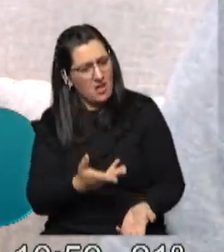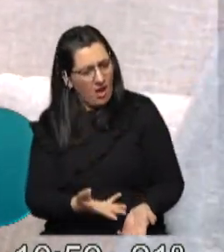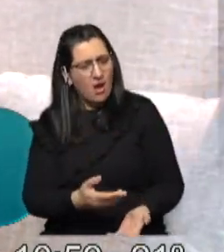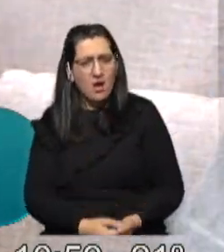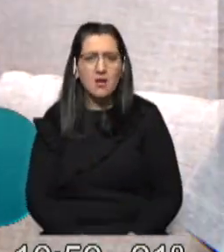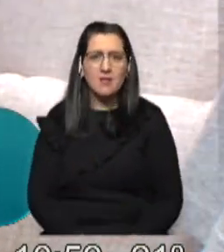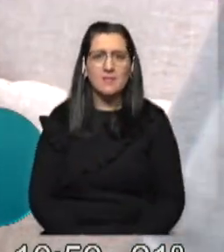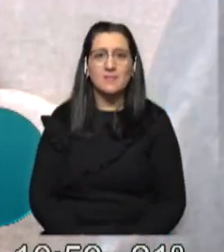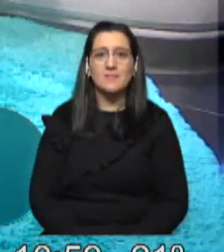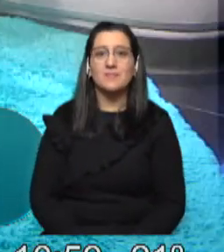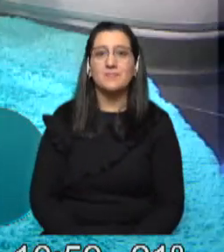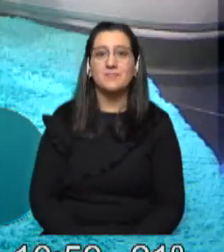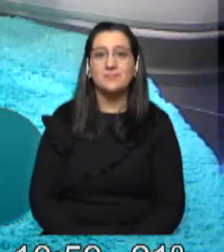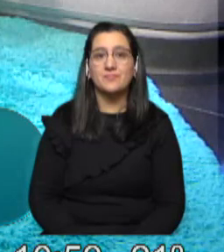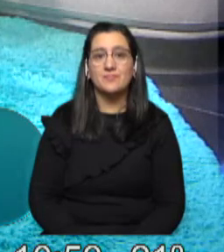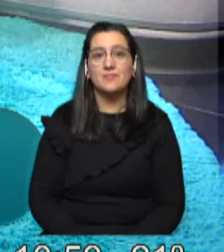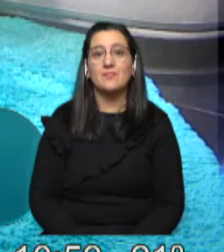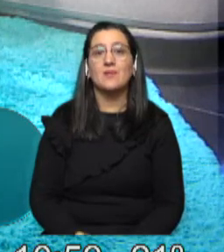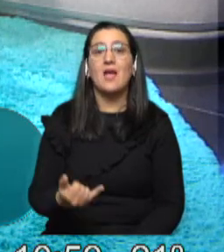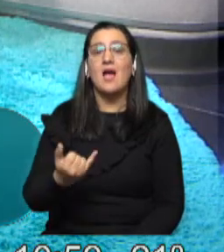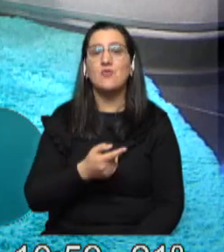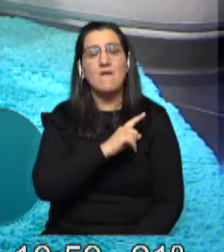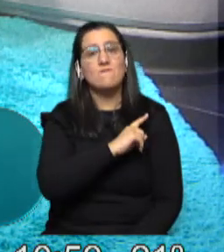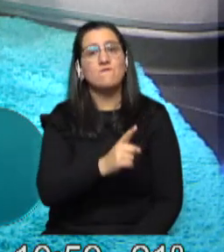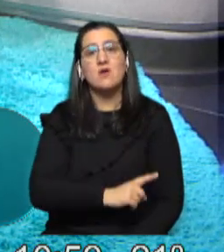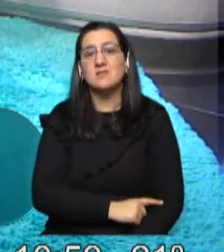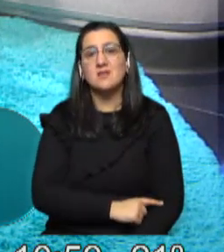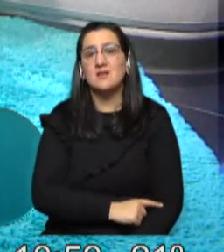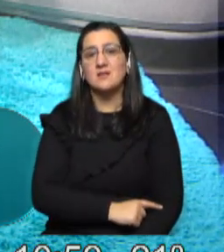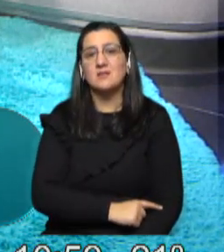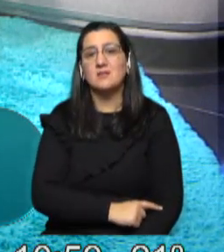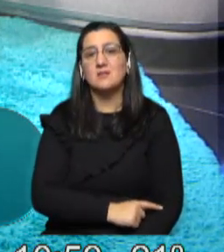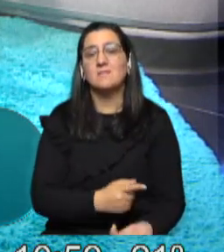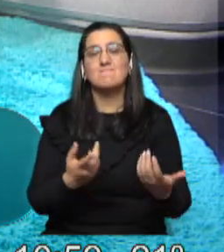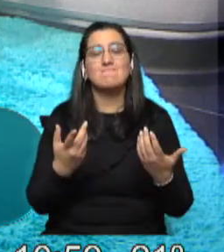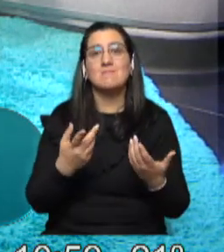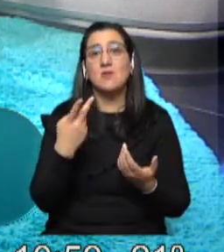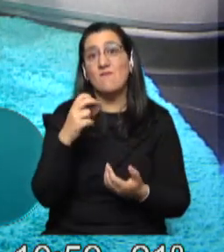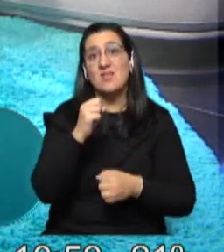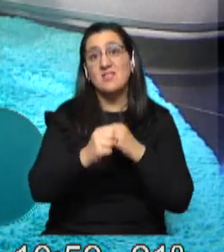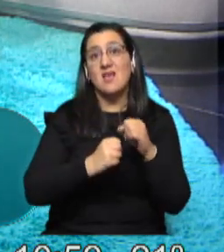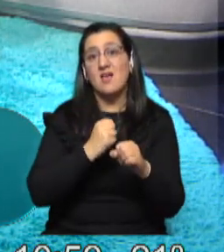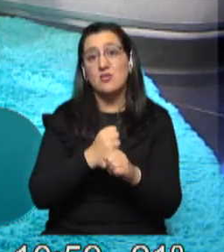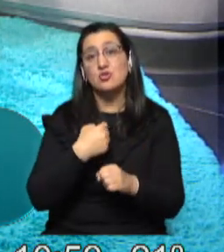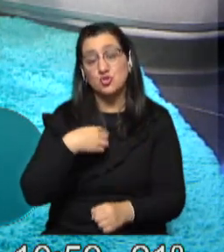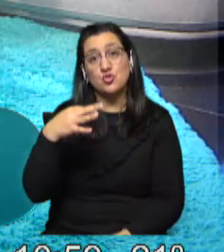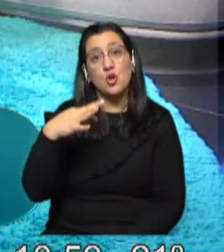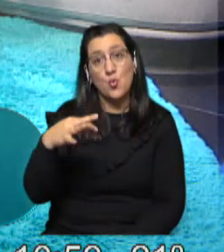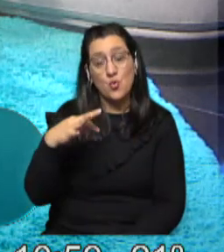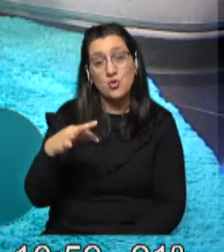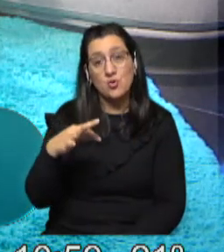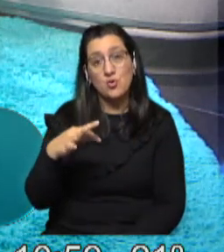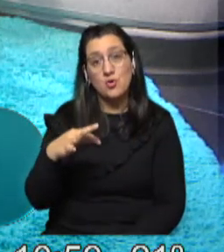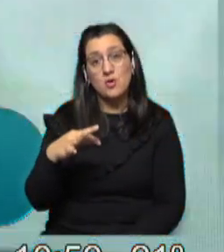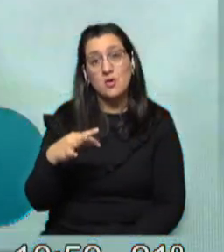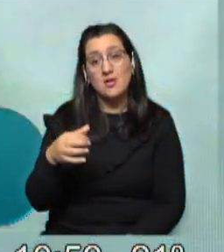Qué lindo. Hay una fuerza, como una inercia de estos 20 años. Vos me decías, soy el único que estuvo